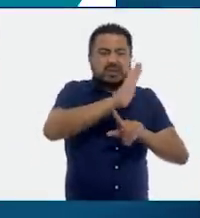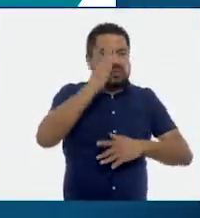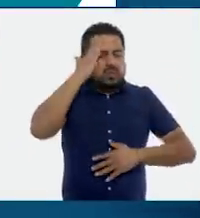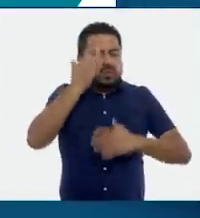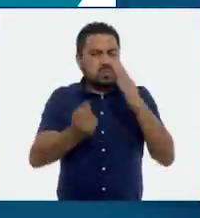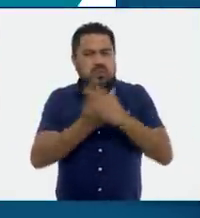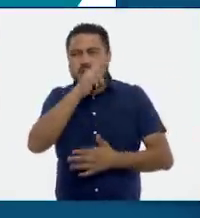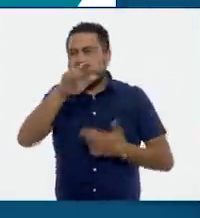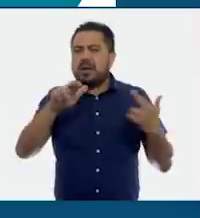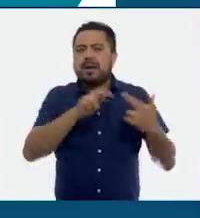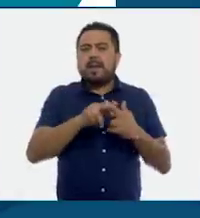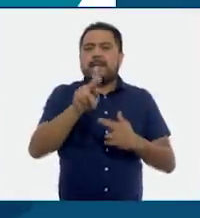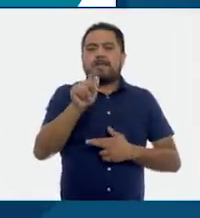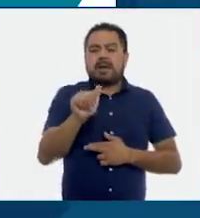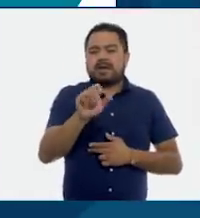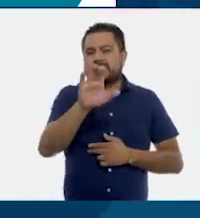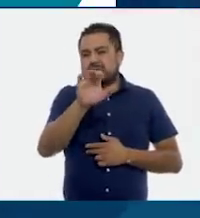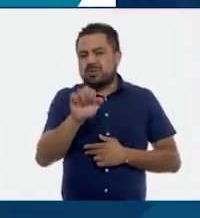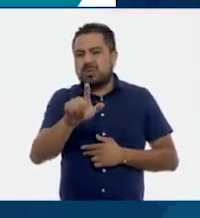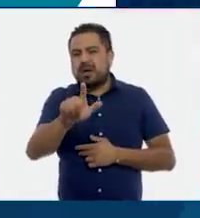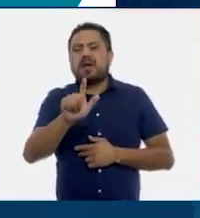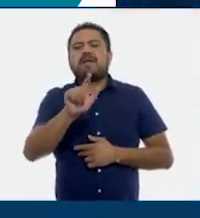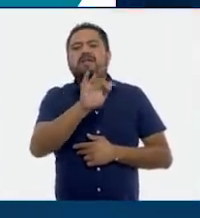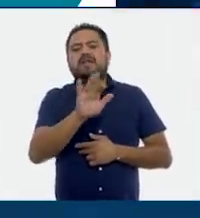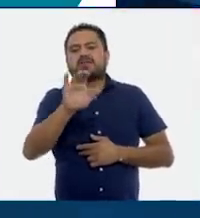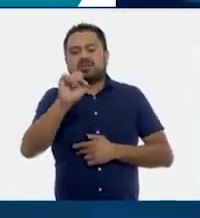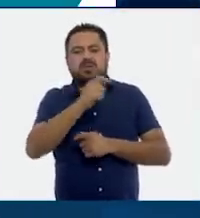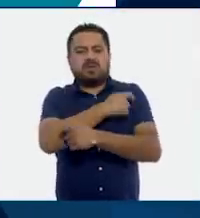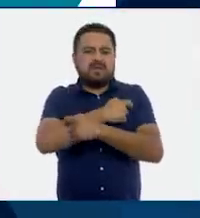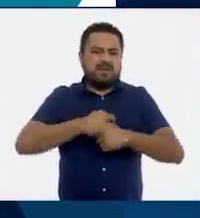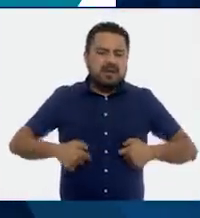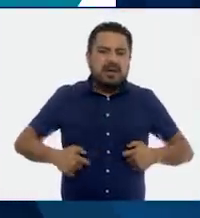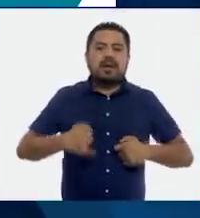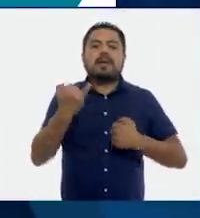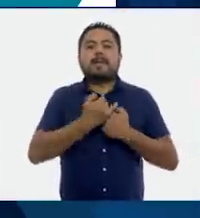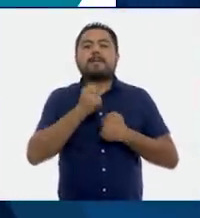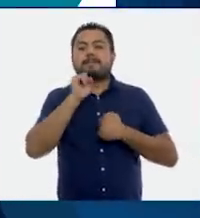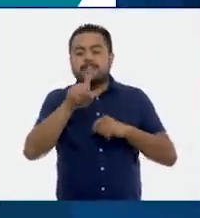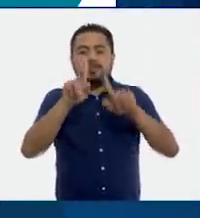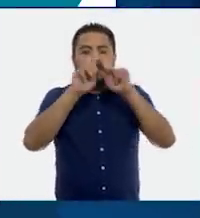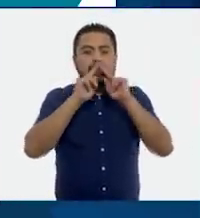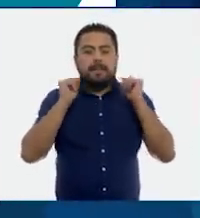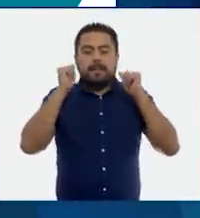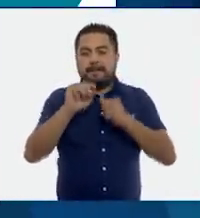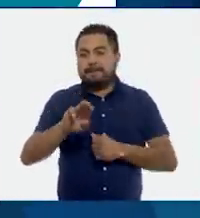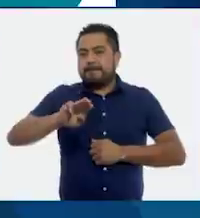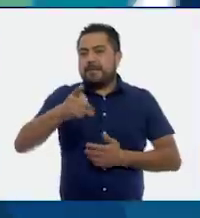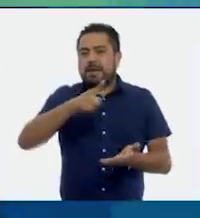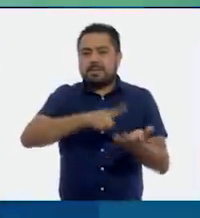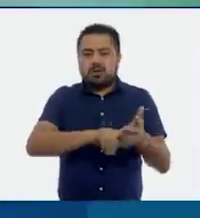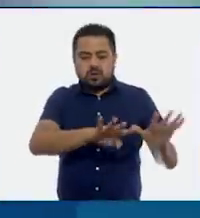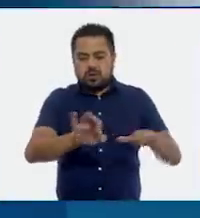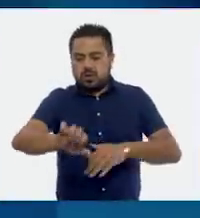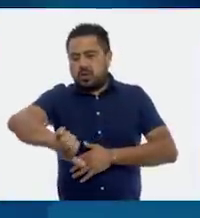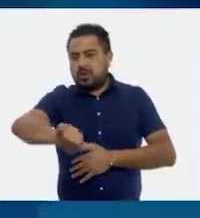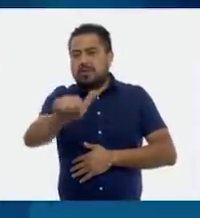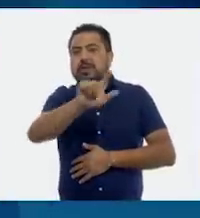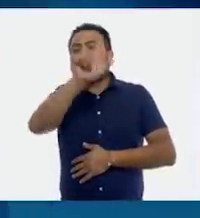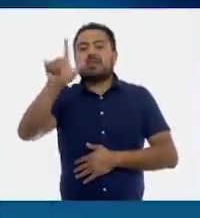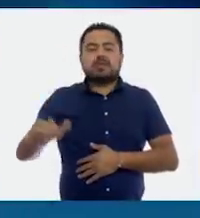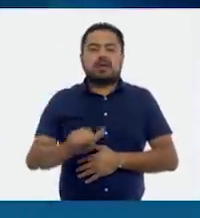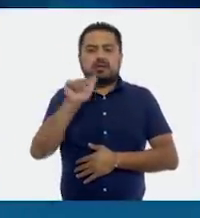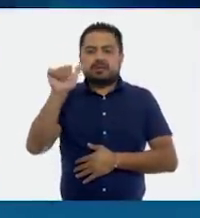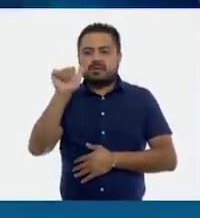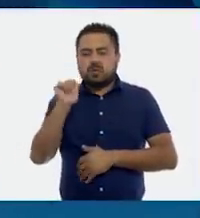líderes regionales como Pascual Orozco, Francisco Villa y Emiliano Zapata. En mayo de 1911, después de la